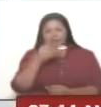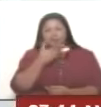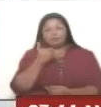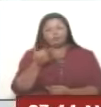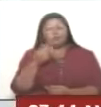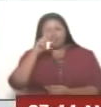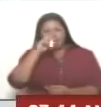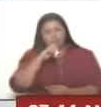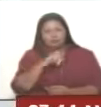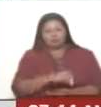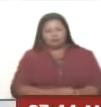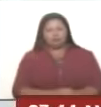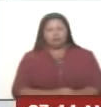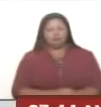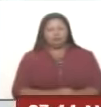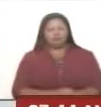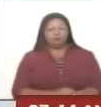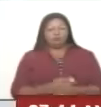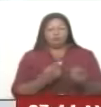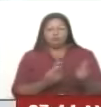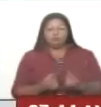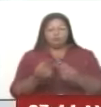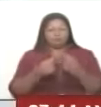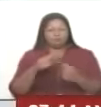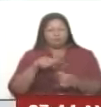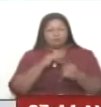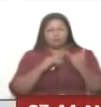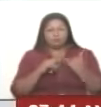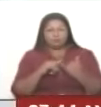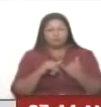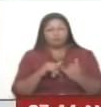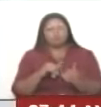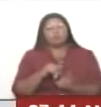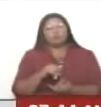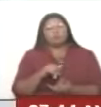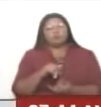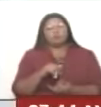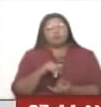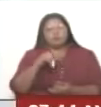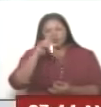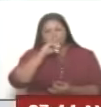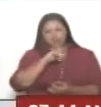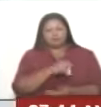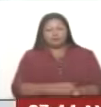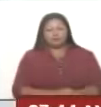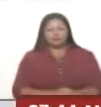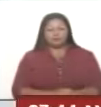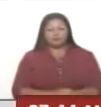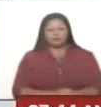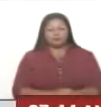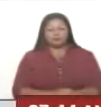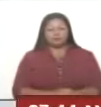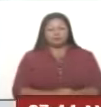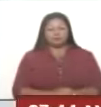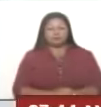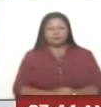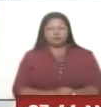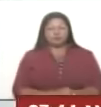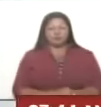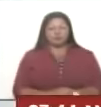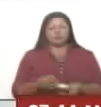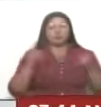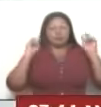será el mejor año económico de esta última década, sin lugar a dudas, en términos de